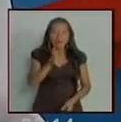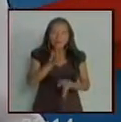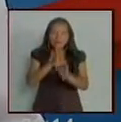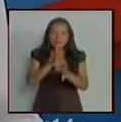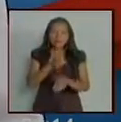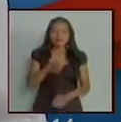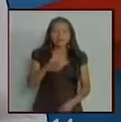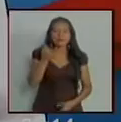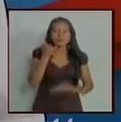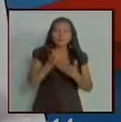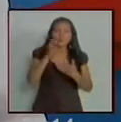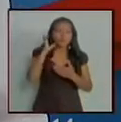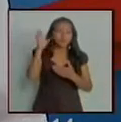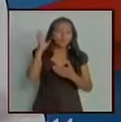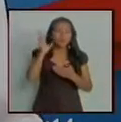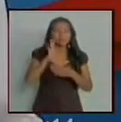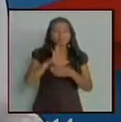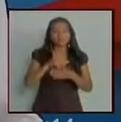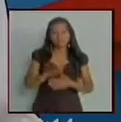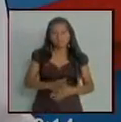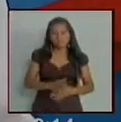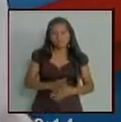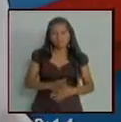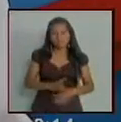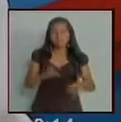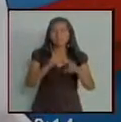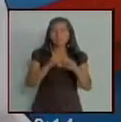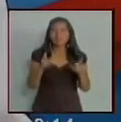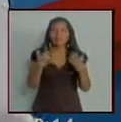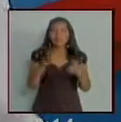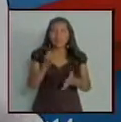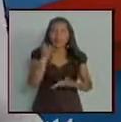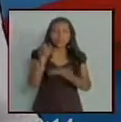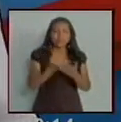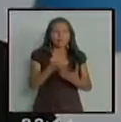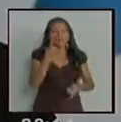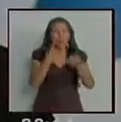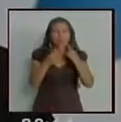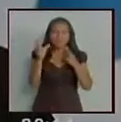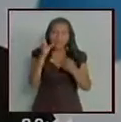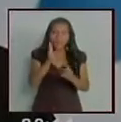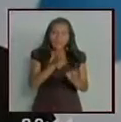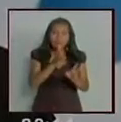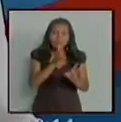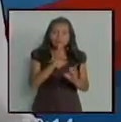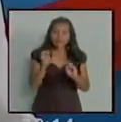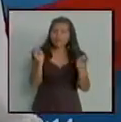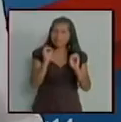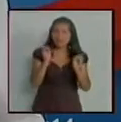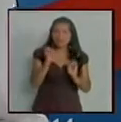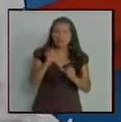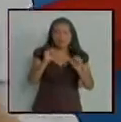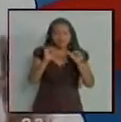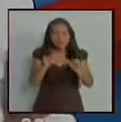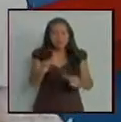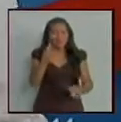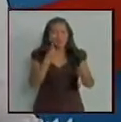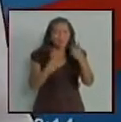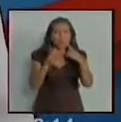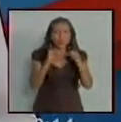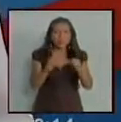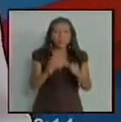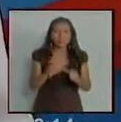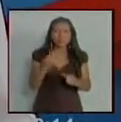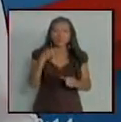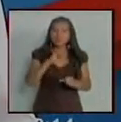se calla. Una pauta, el bebé que no se calle, que la mamá le hable, pues ya podríamos sospechar de algo, ¿no? Obviamente